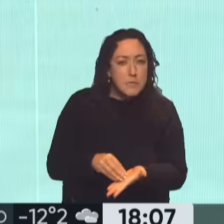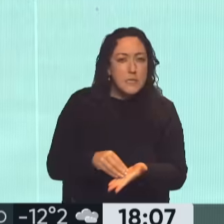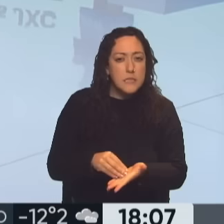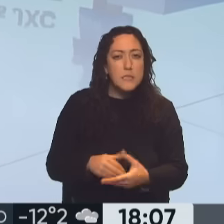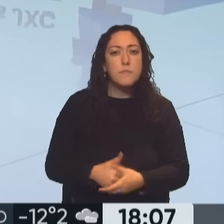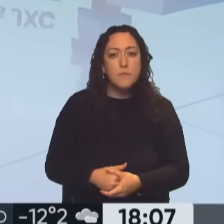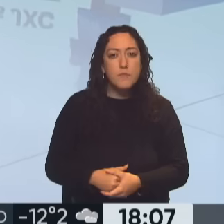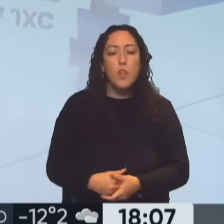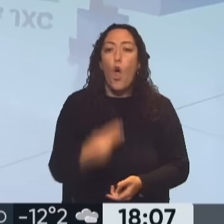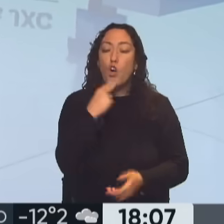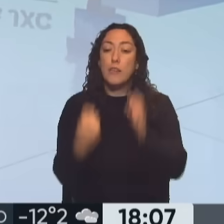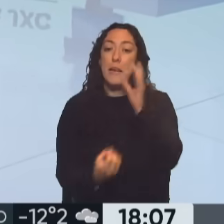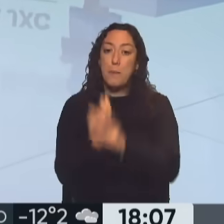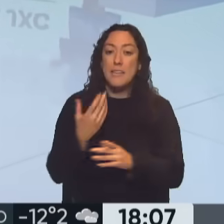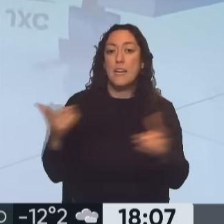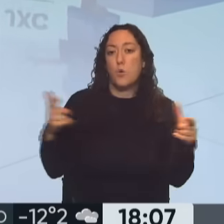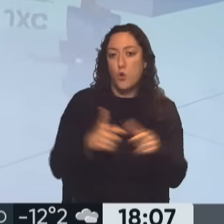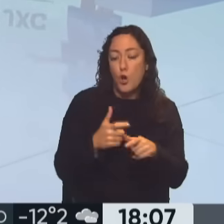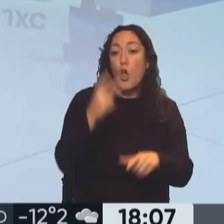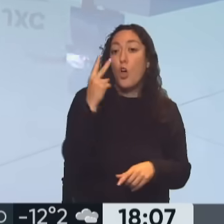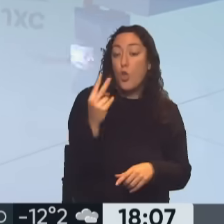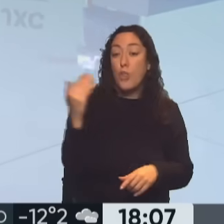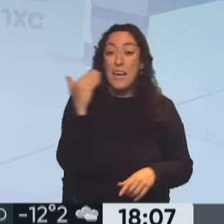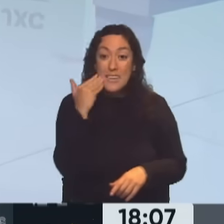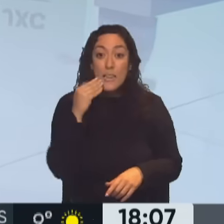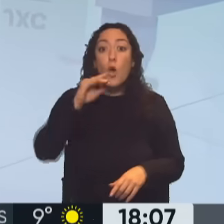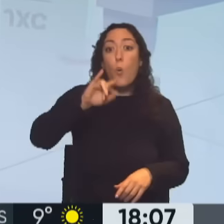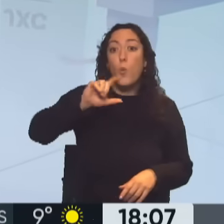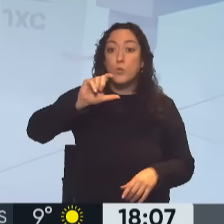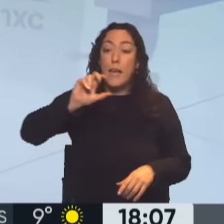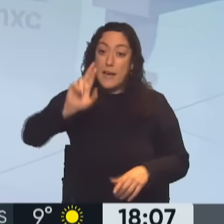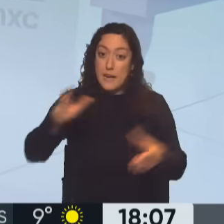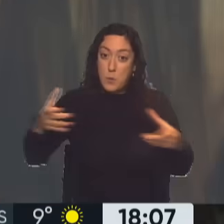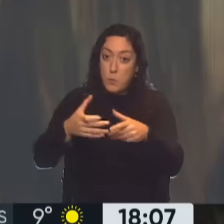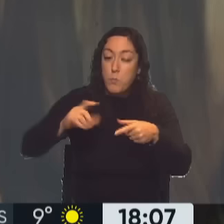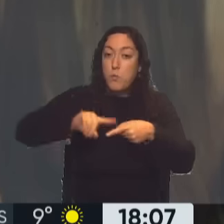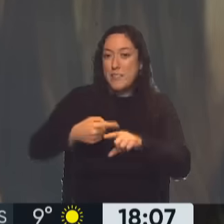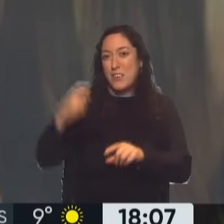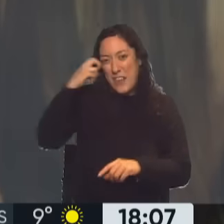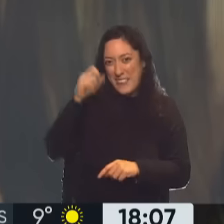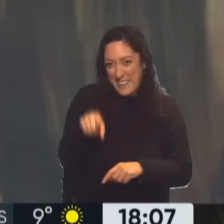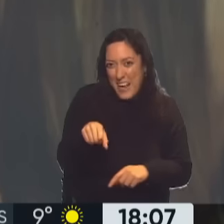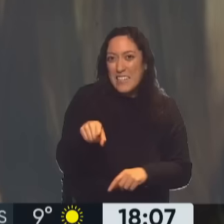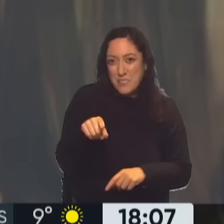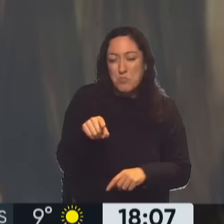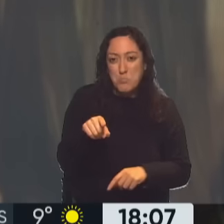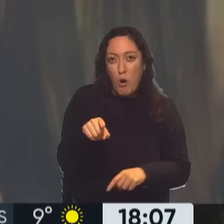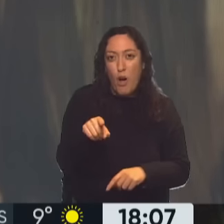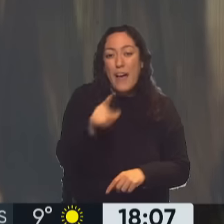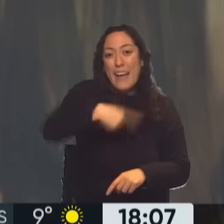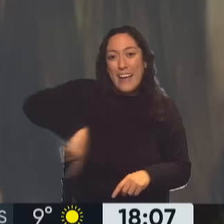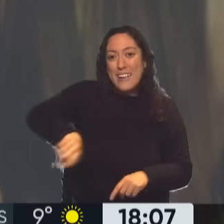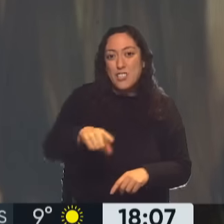reunión más? Reunión 11 de la mañana, 14 horas. Porque la UCR tiene que hacer lo suyo también, por otra parte. El radicalismo, sí. Porque el radicalismo viene